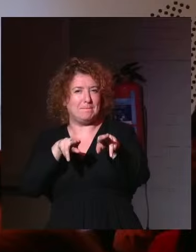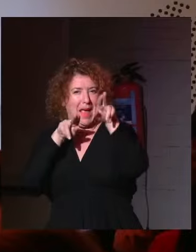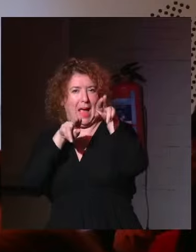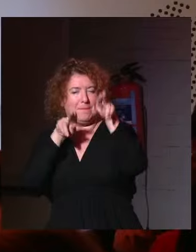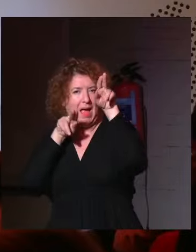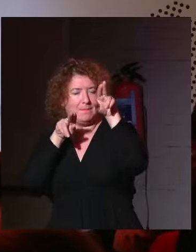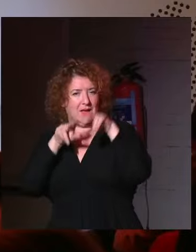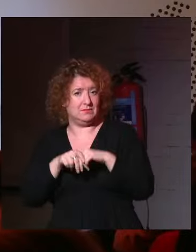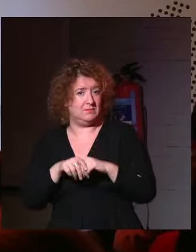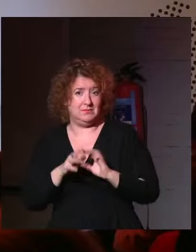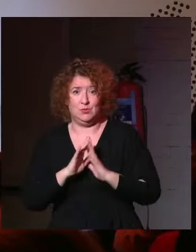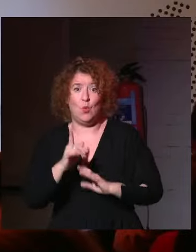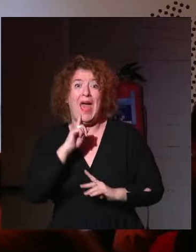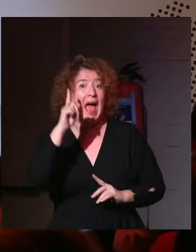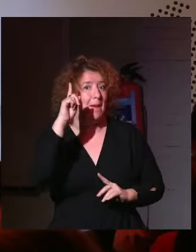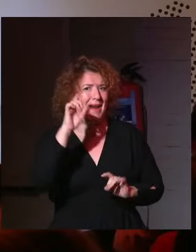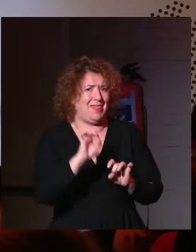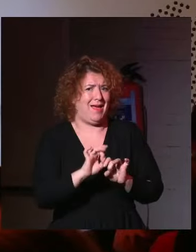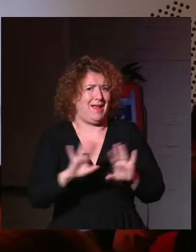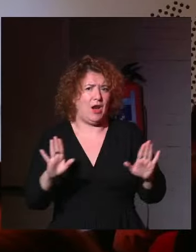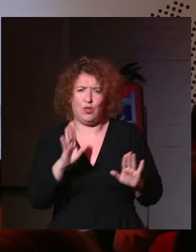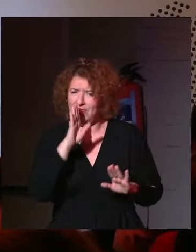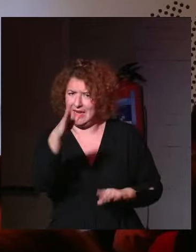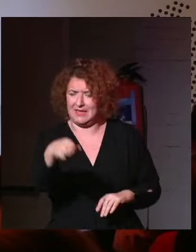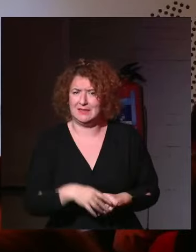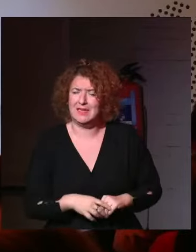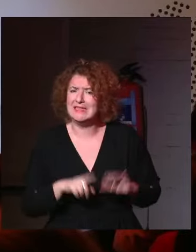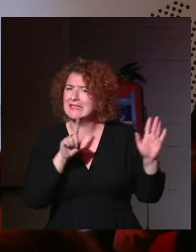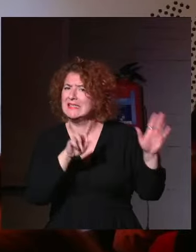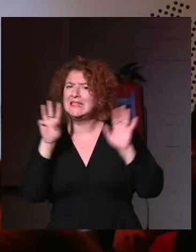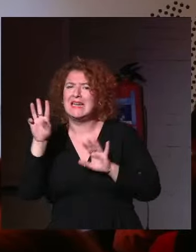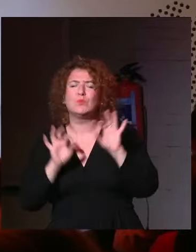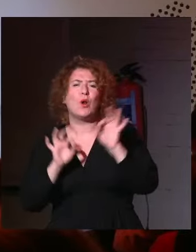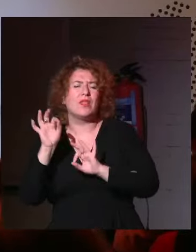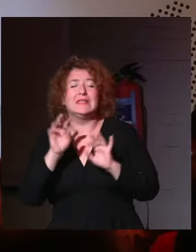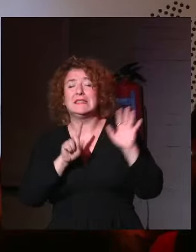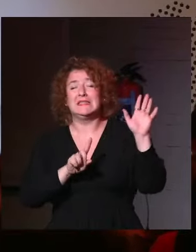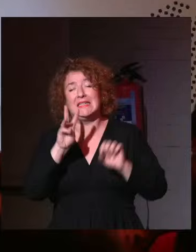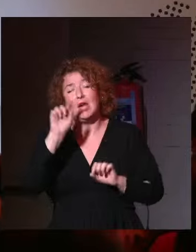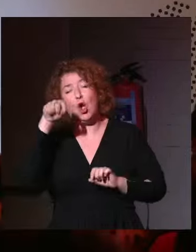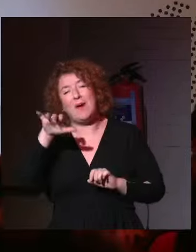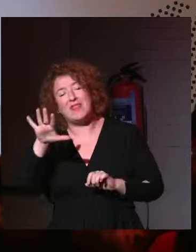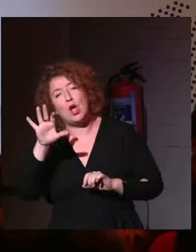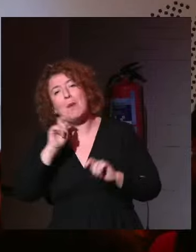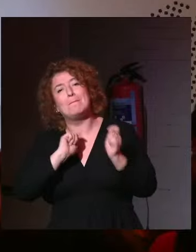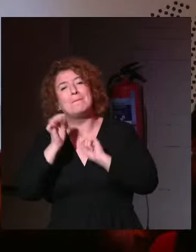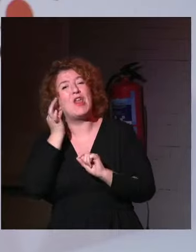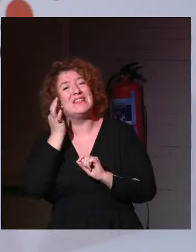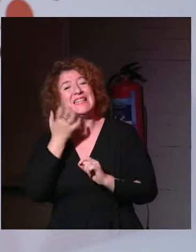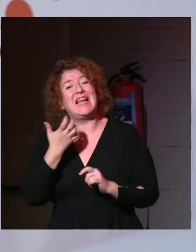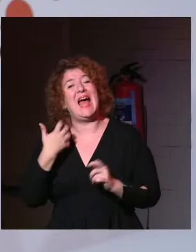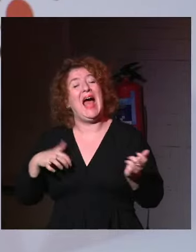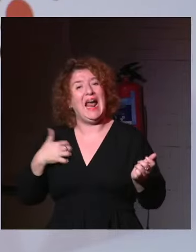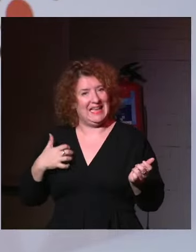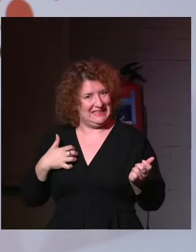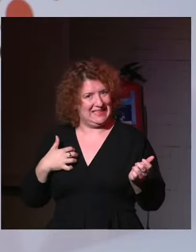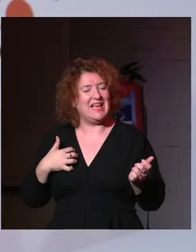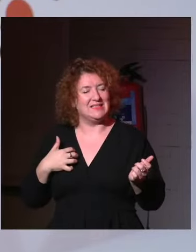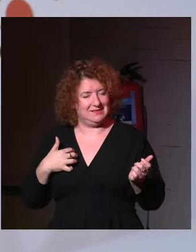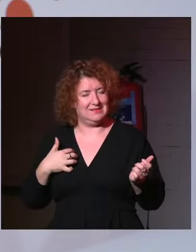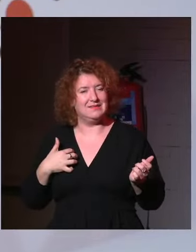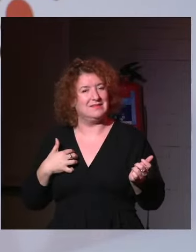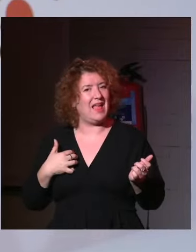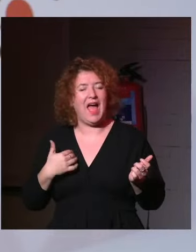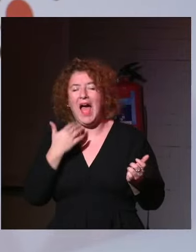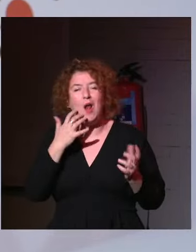que se trata de una amenaza de violencia directa el 63,5 por de las periodistas argentinas fueron Víctimas